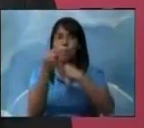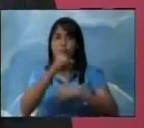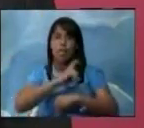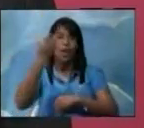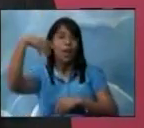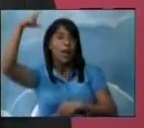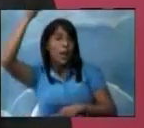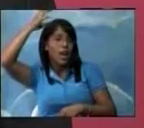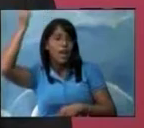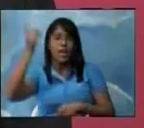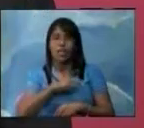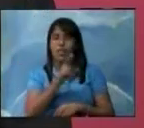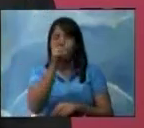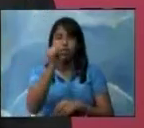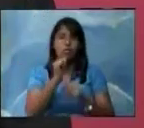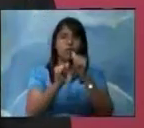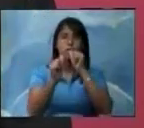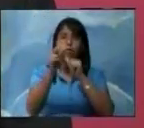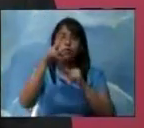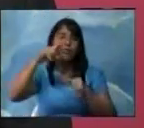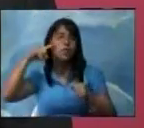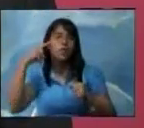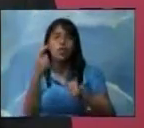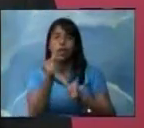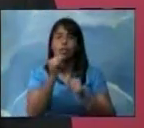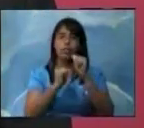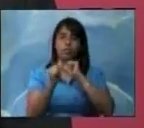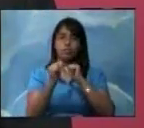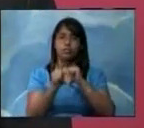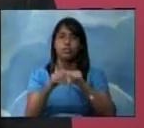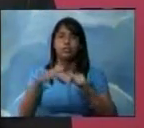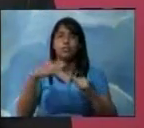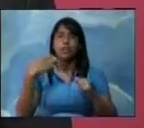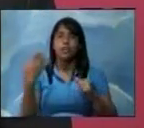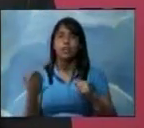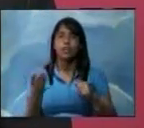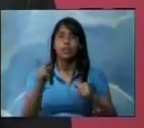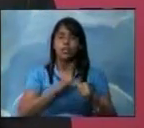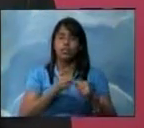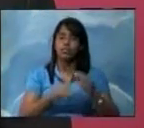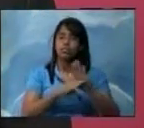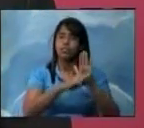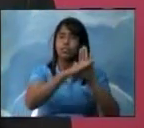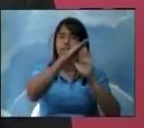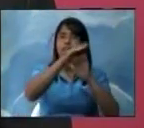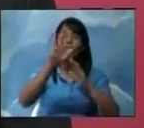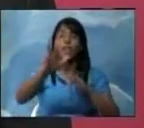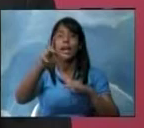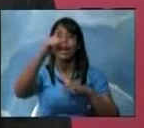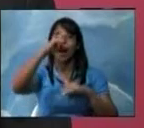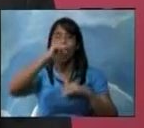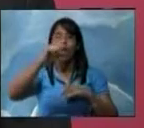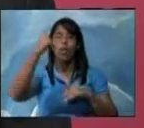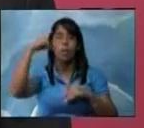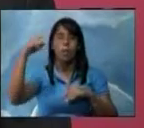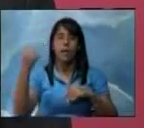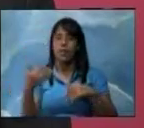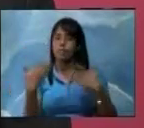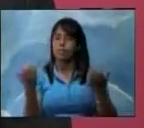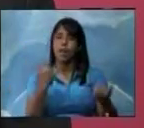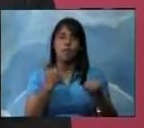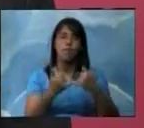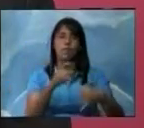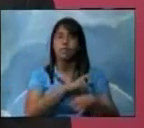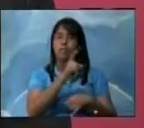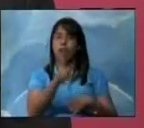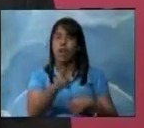rey y del vino que él bebía, y que los criase 3 años para que al fin de